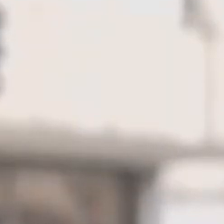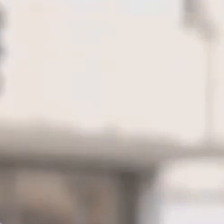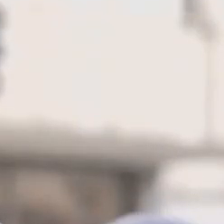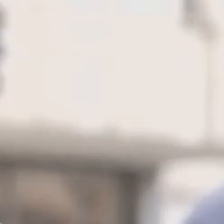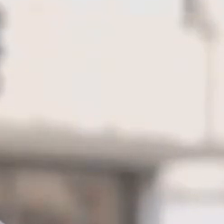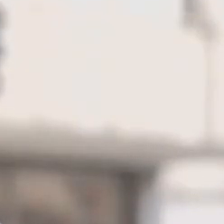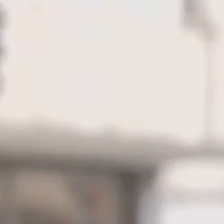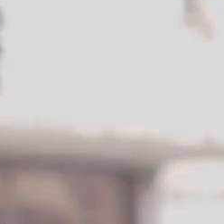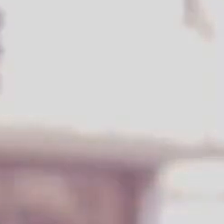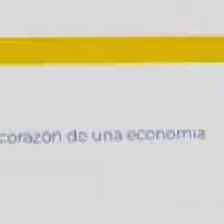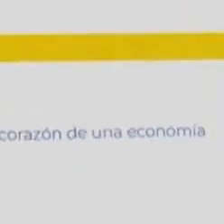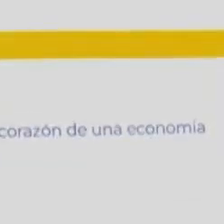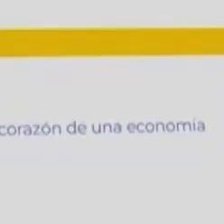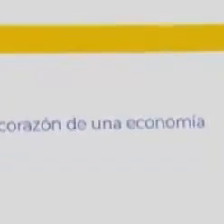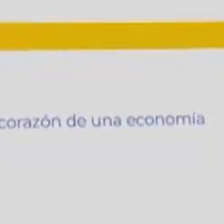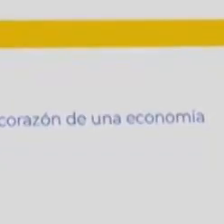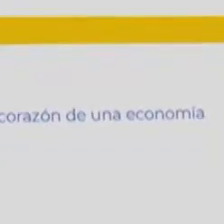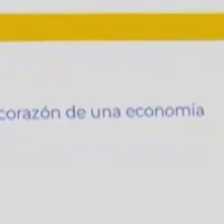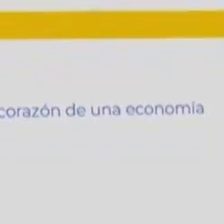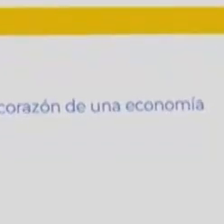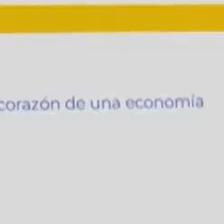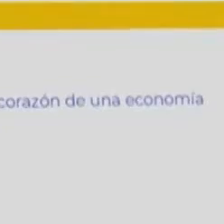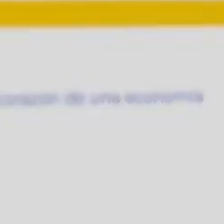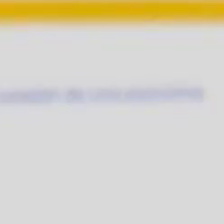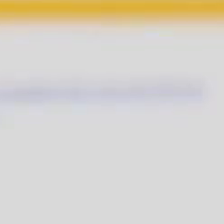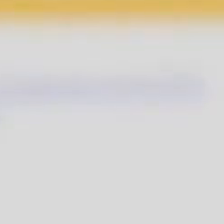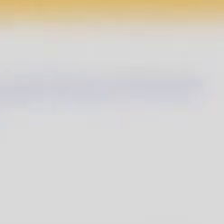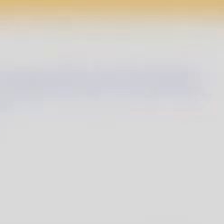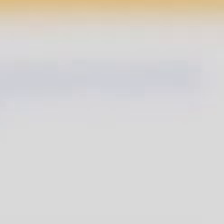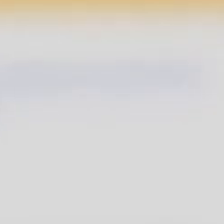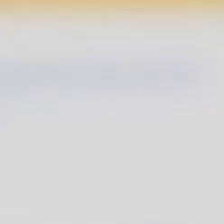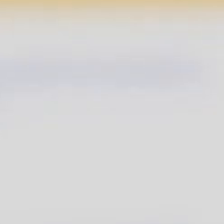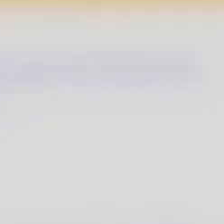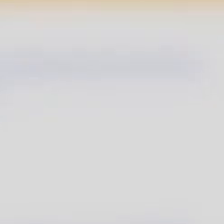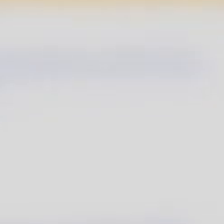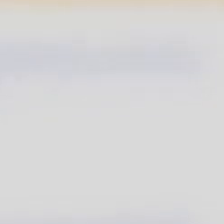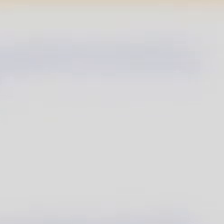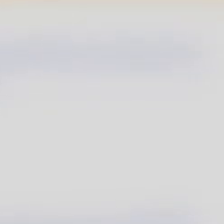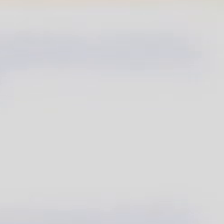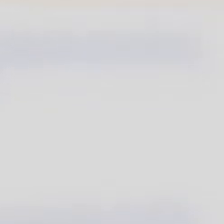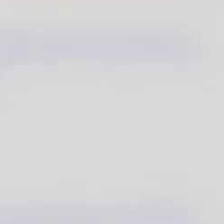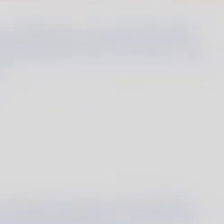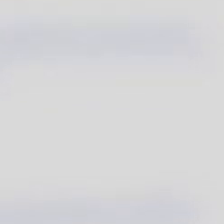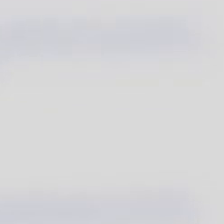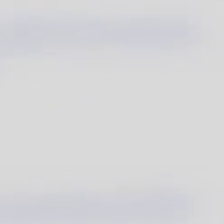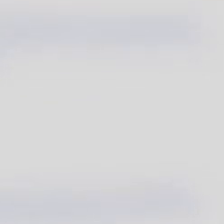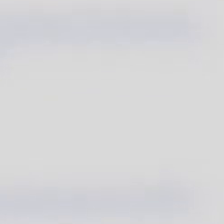nuestros programas y contribuye a la transformación de los territorios.